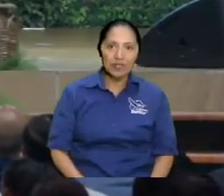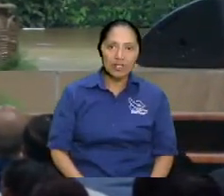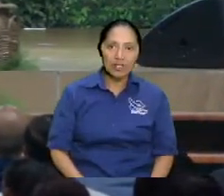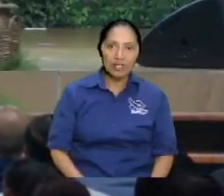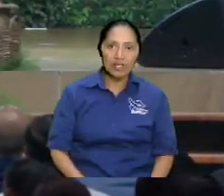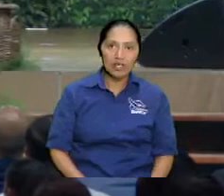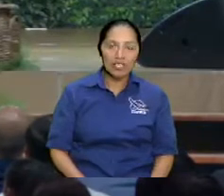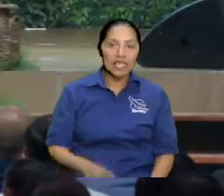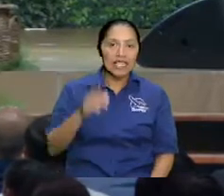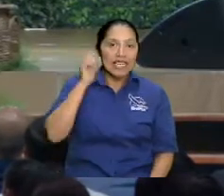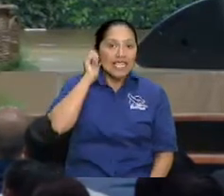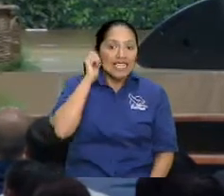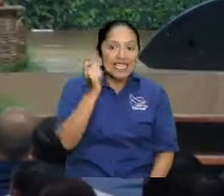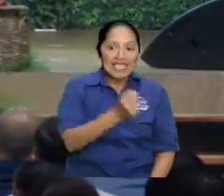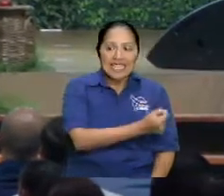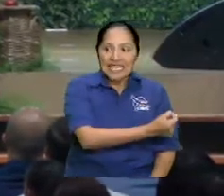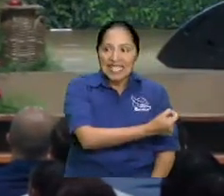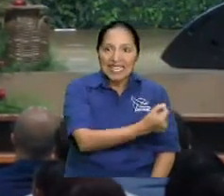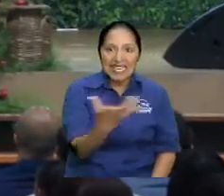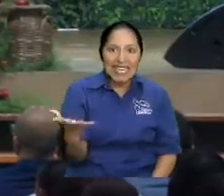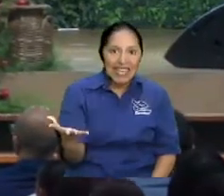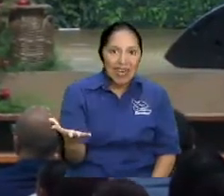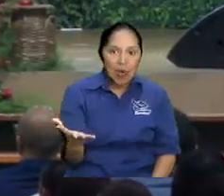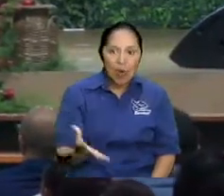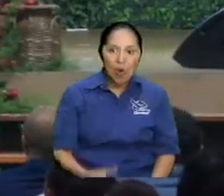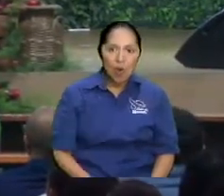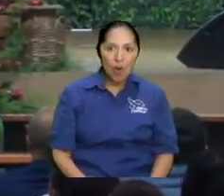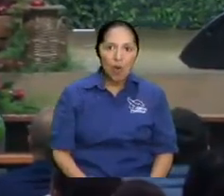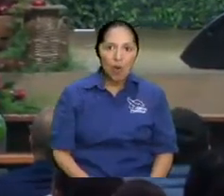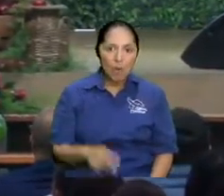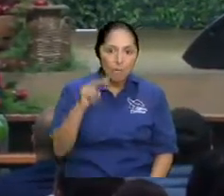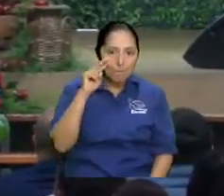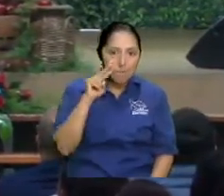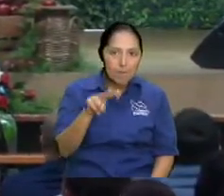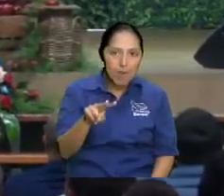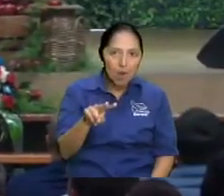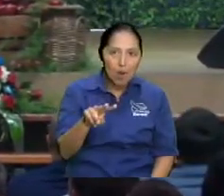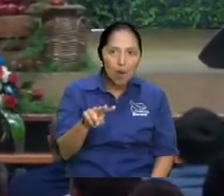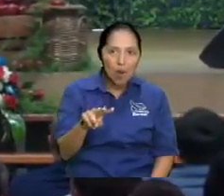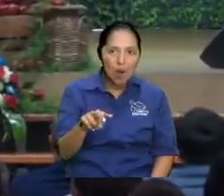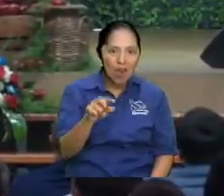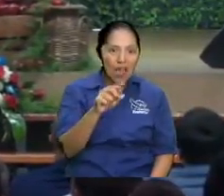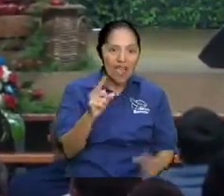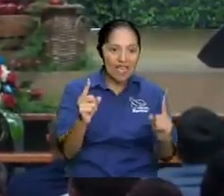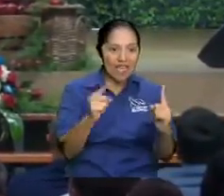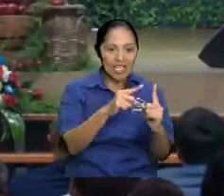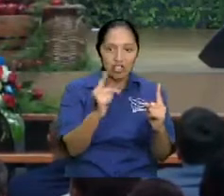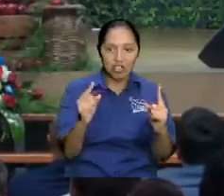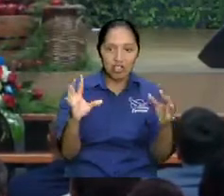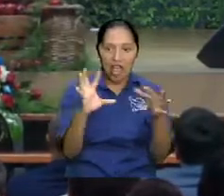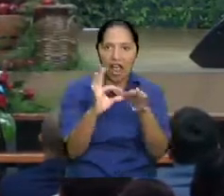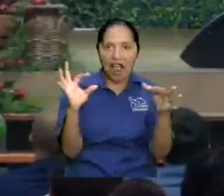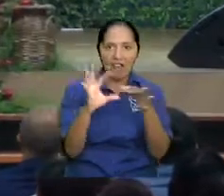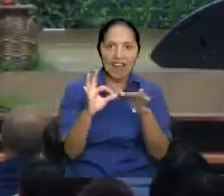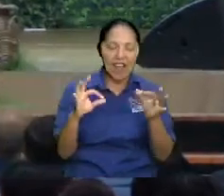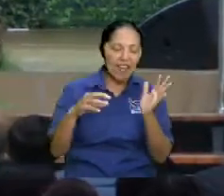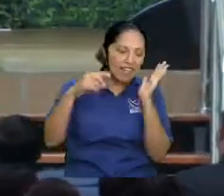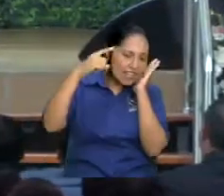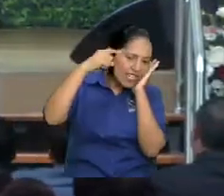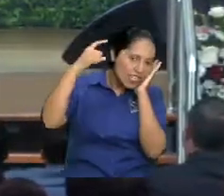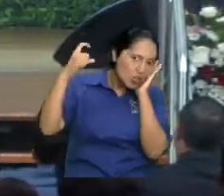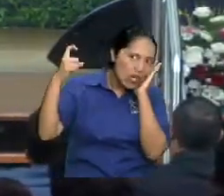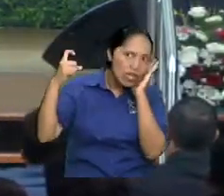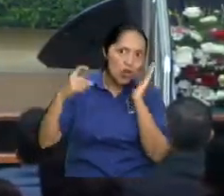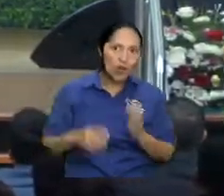a saber cómo nos va a ir en la batalla. Porque yo soñé un panote así que le caía a las tiendas de los madianitas y nos destruía. Y entonces dice